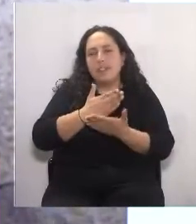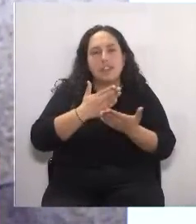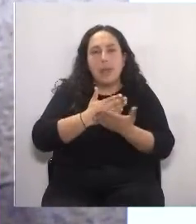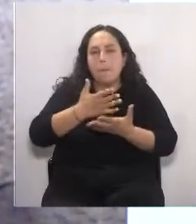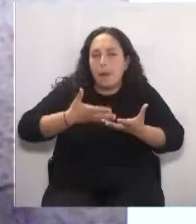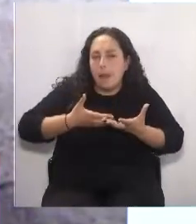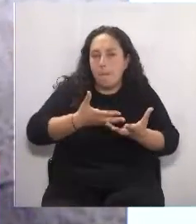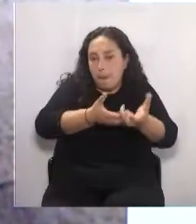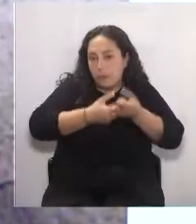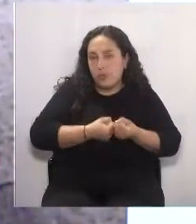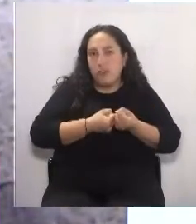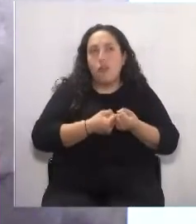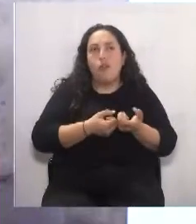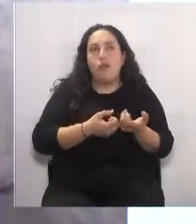inmenso